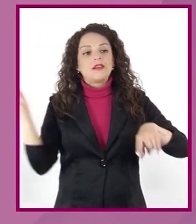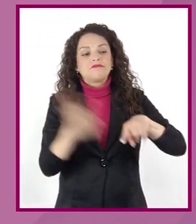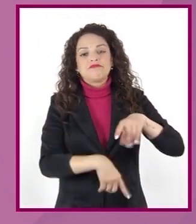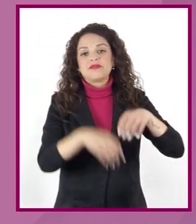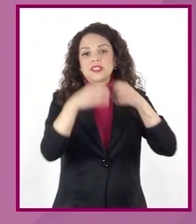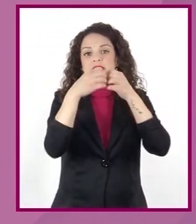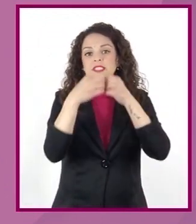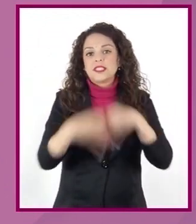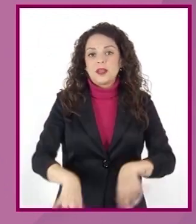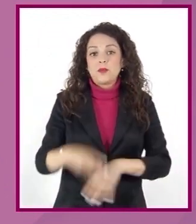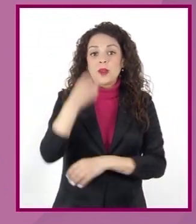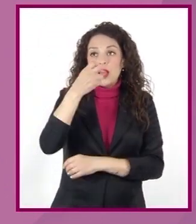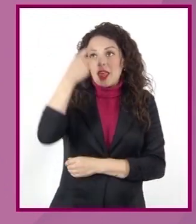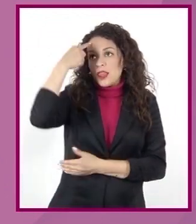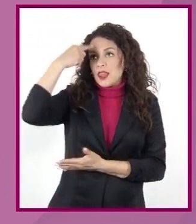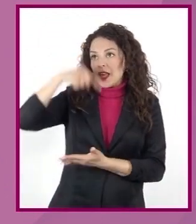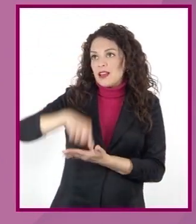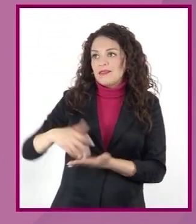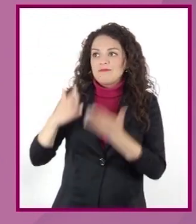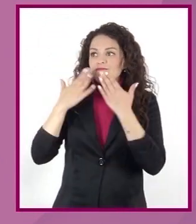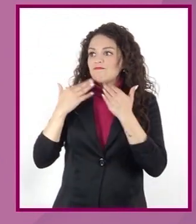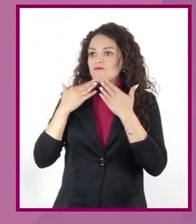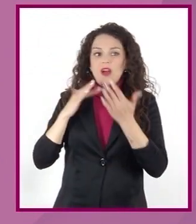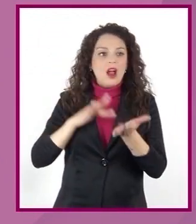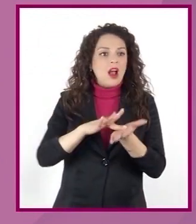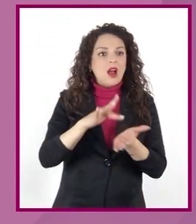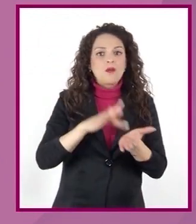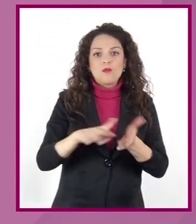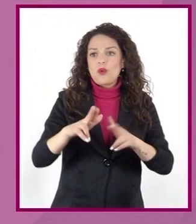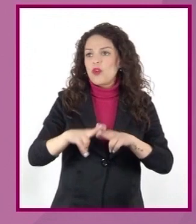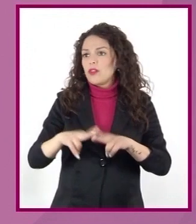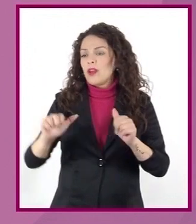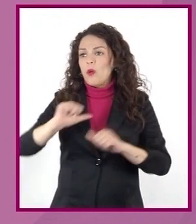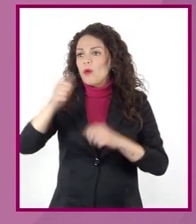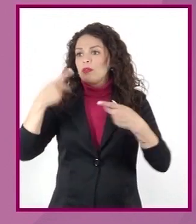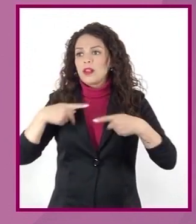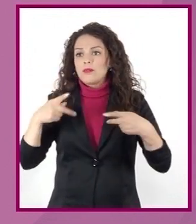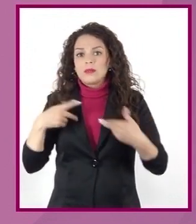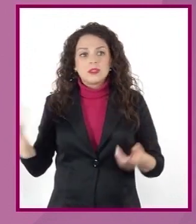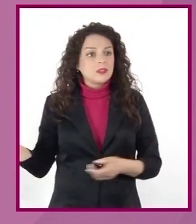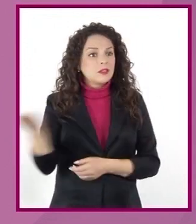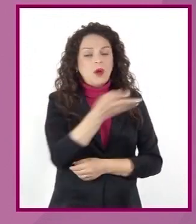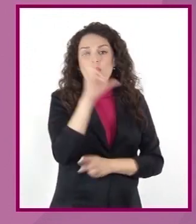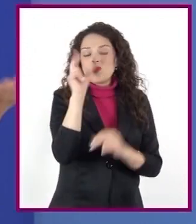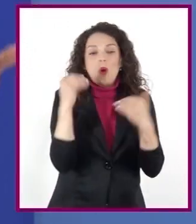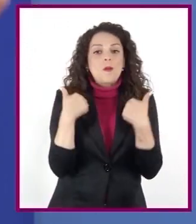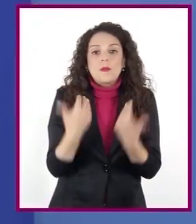creen que no tienen el apoyo de otras personas o que nadie los comprende.